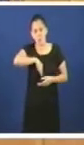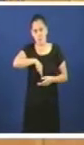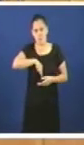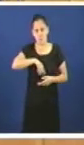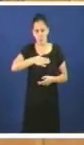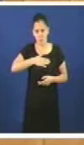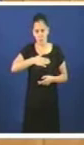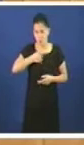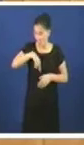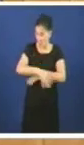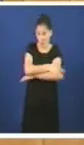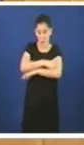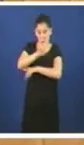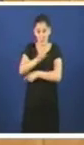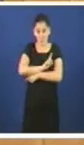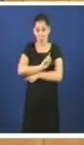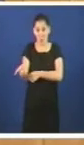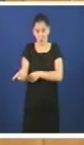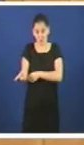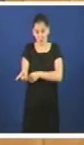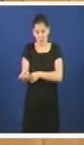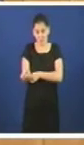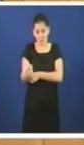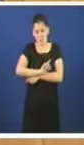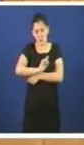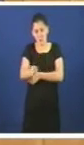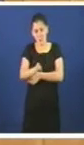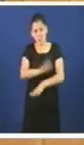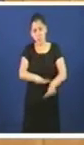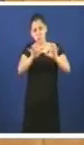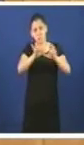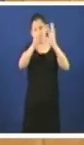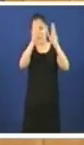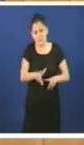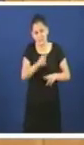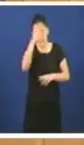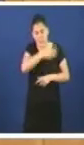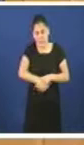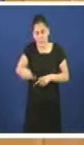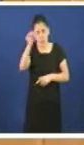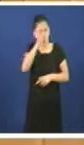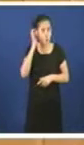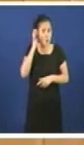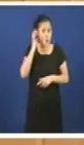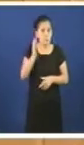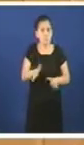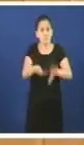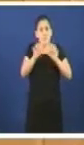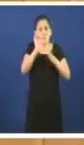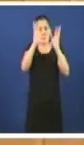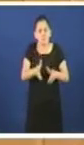que prohíbe que se puedan aprender matemáticas que os nenos e nenas pueden aprender matemáticas no idioma propio de esta tierra